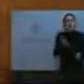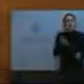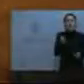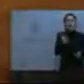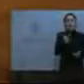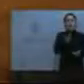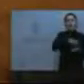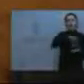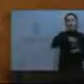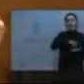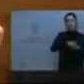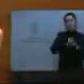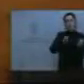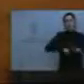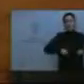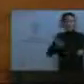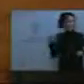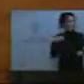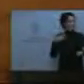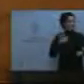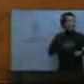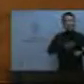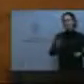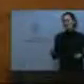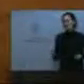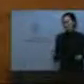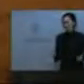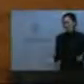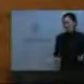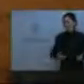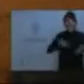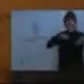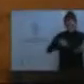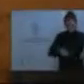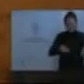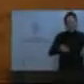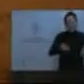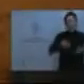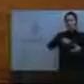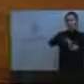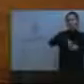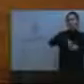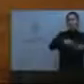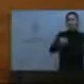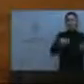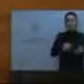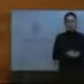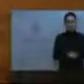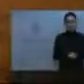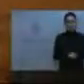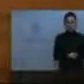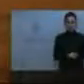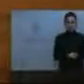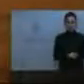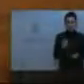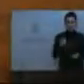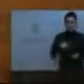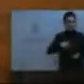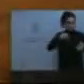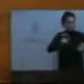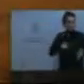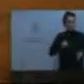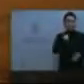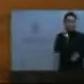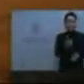de ese acuerdo, ni saben con certeza en qué consiste ese acuerdo. Y eso se lo puedo asegurar